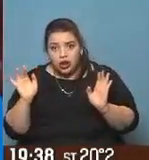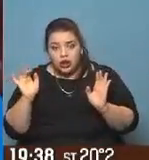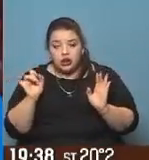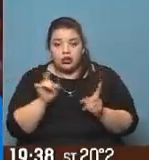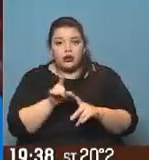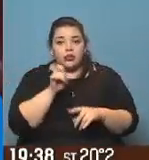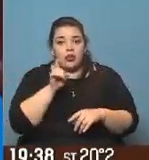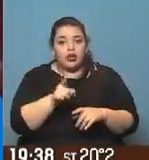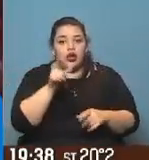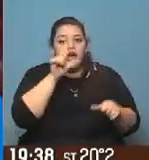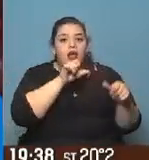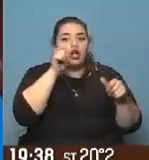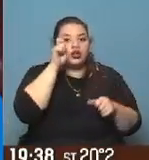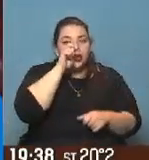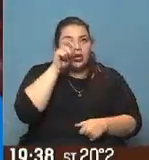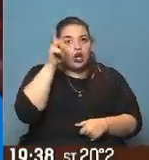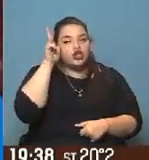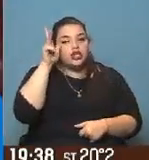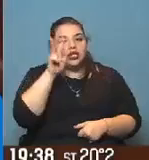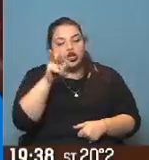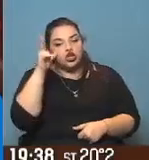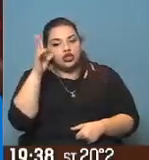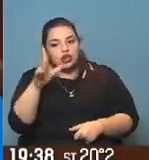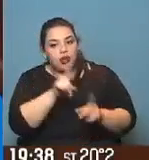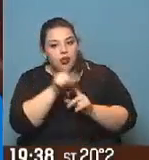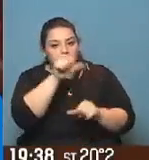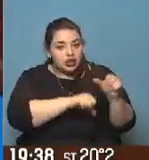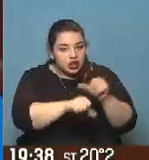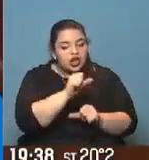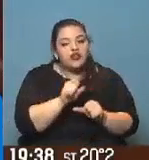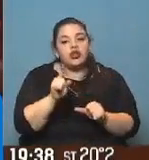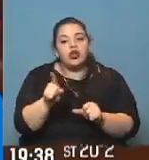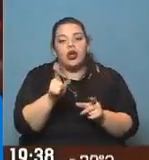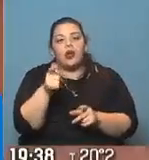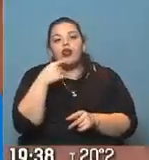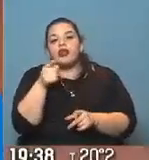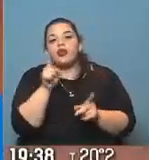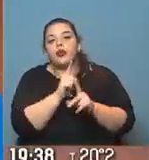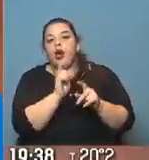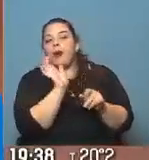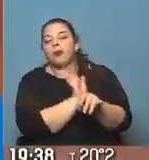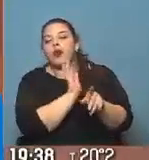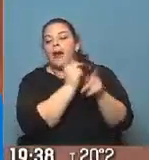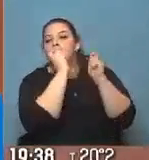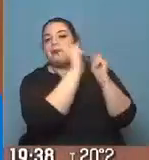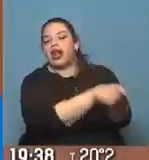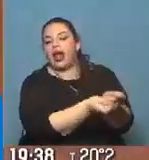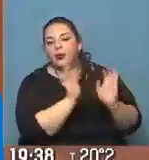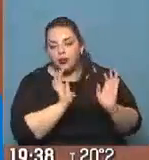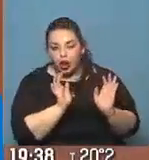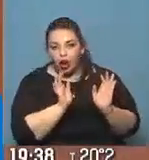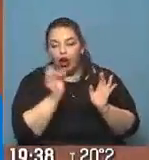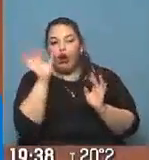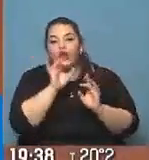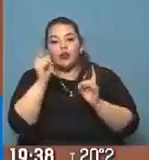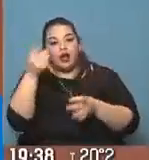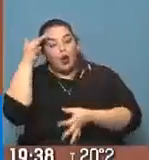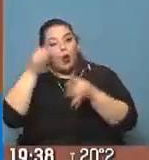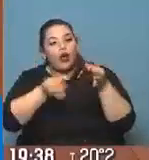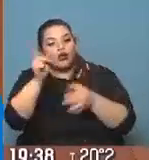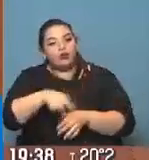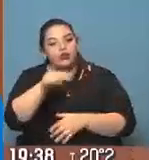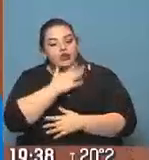para los científicos, porque se supone que es un premio que les da la sociedad o una garantía en el caso de los jueces para que estén tranquilos